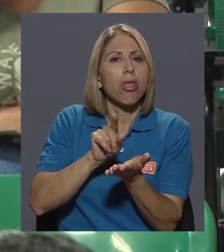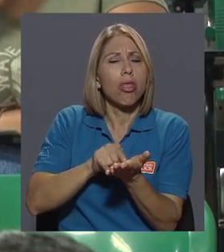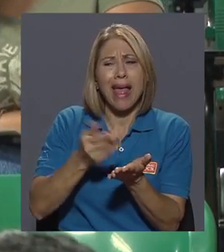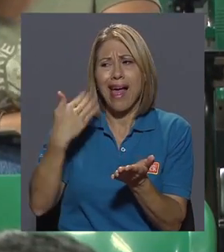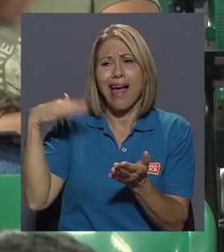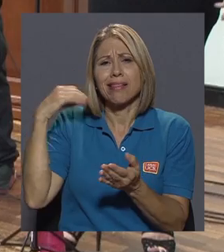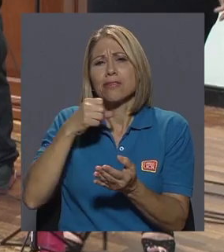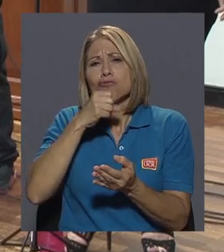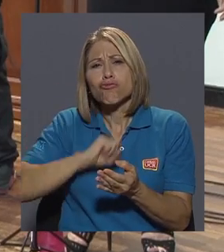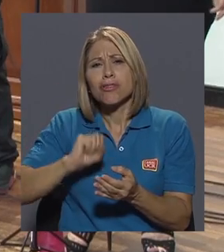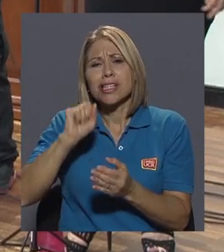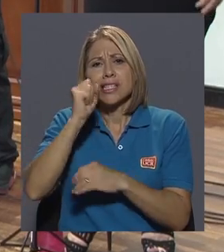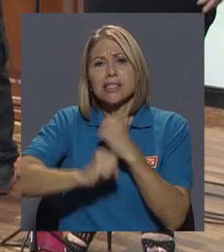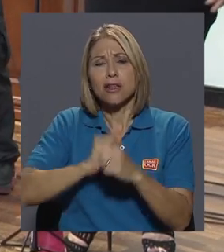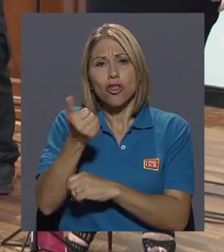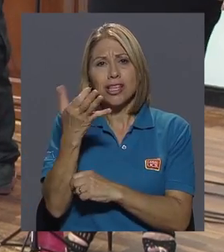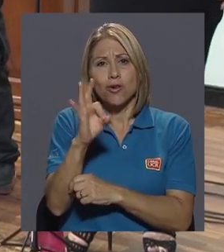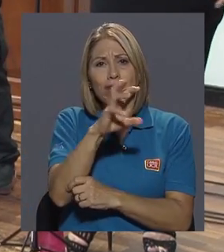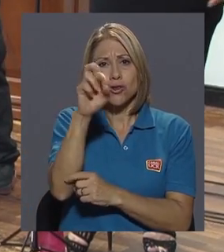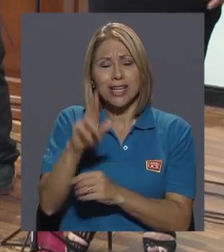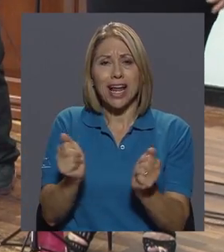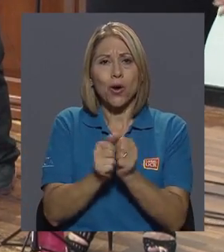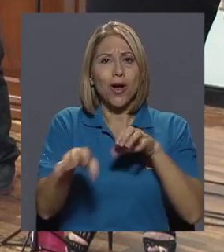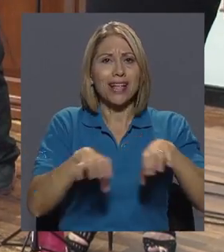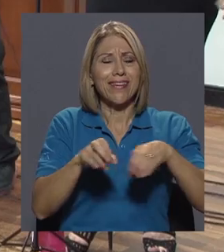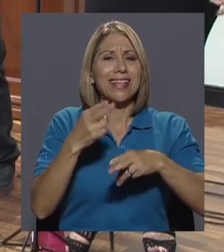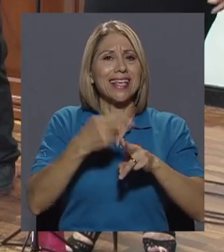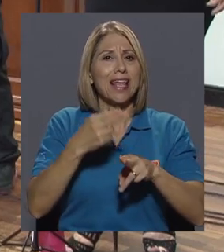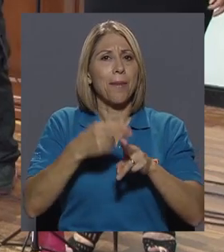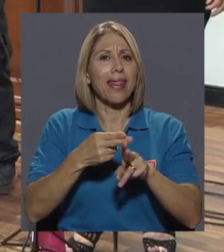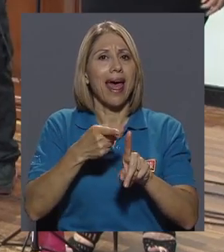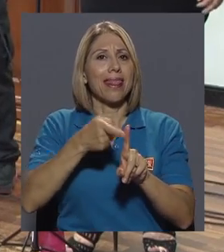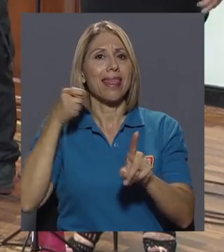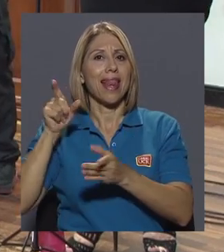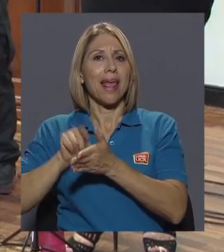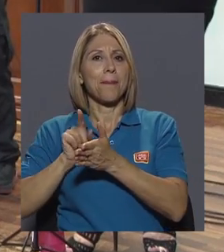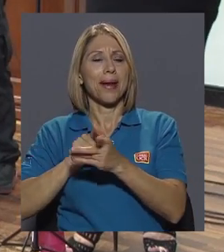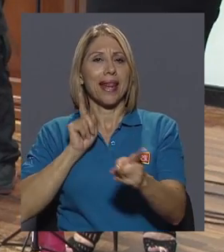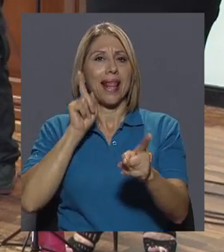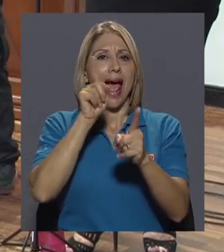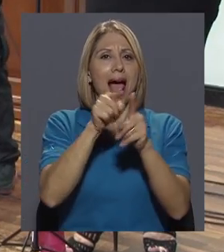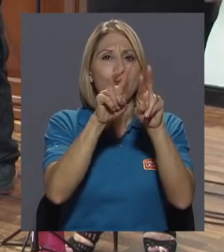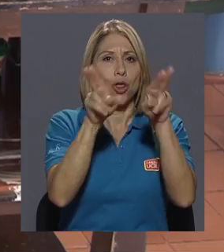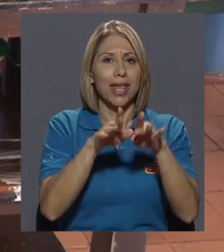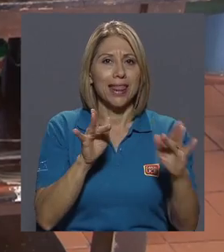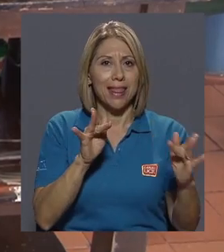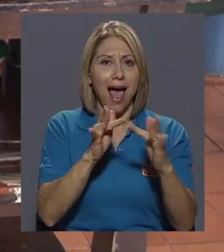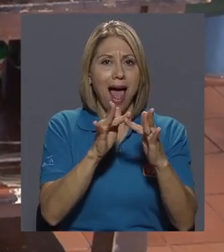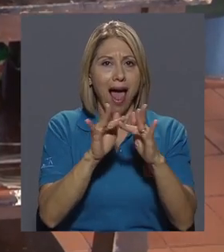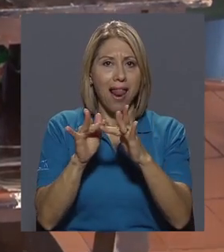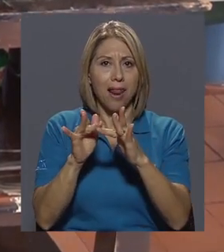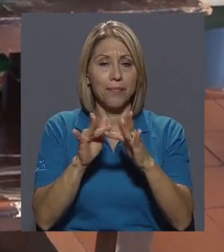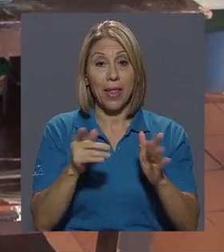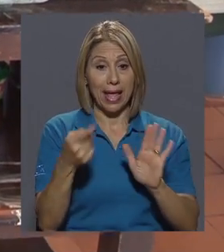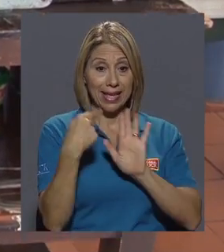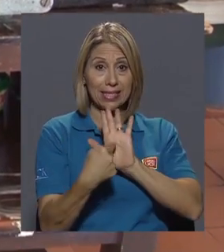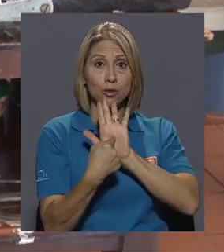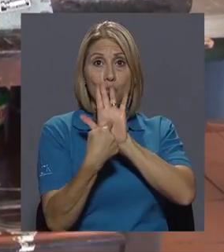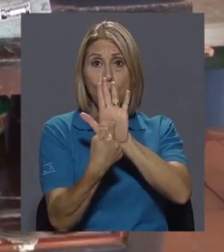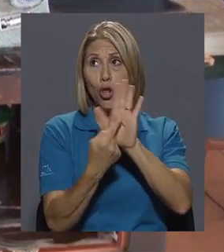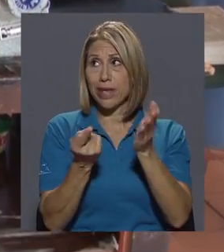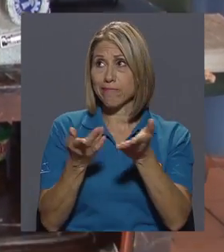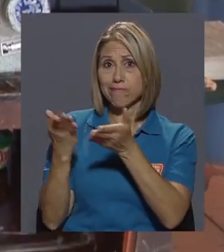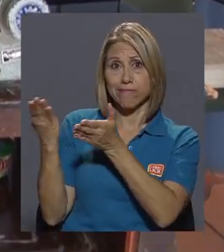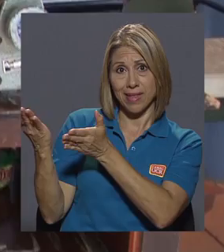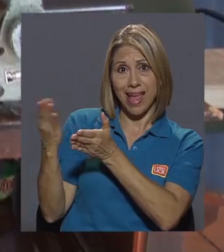el siglo 19 en costa rica mediante la actividad llamada de la imprenta a lo digital este es un molde de caracteres